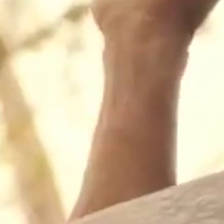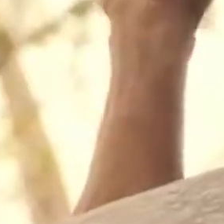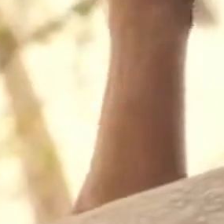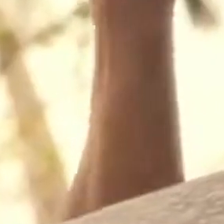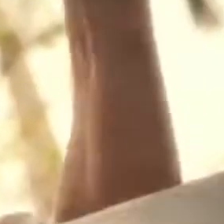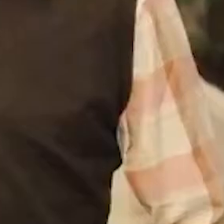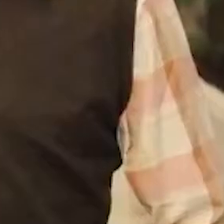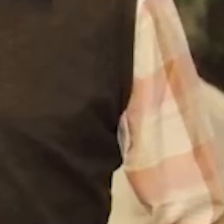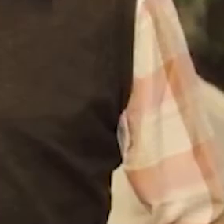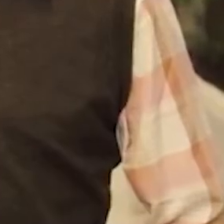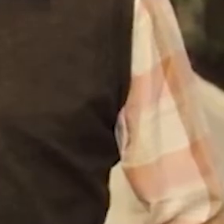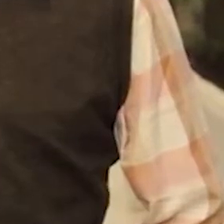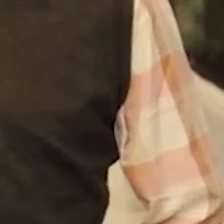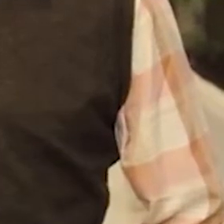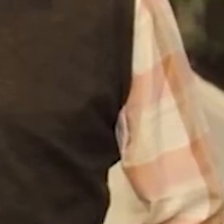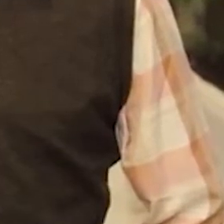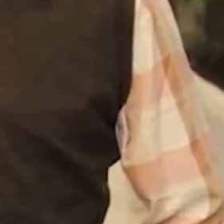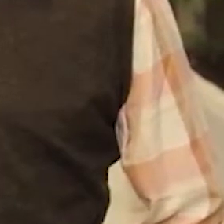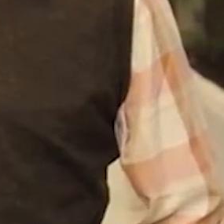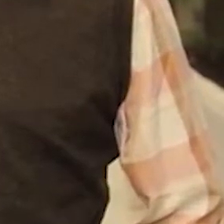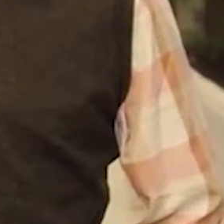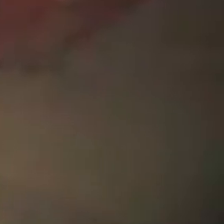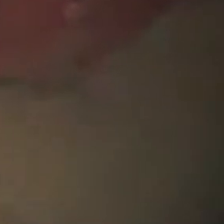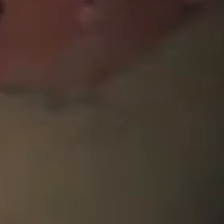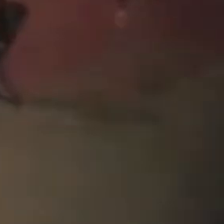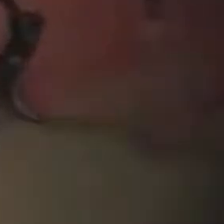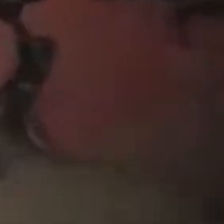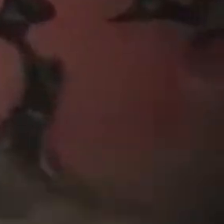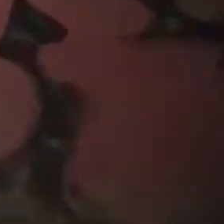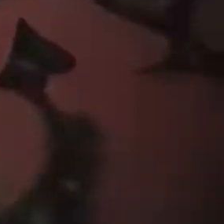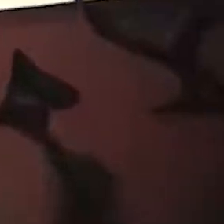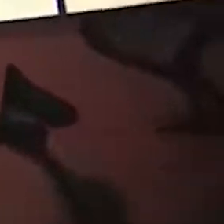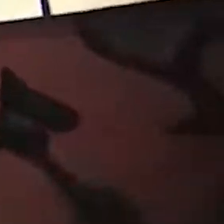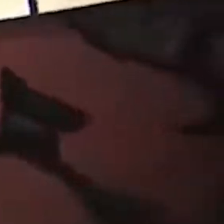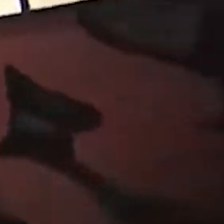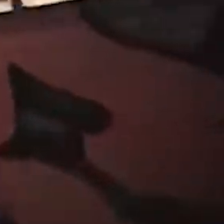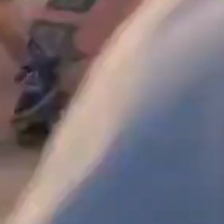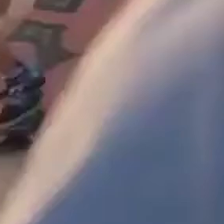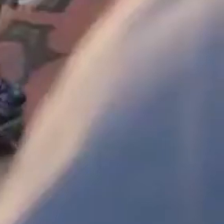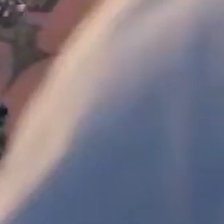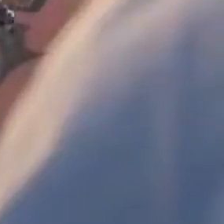A mí no me da igual que se rompan amistades por política.